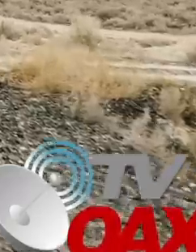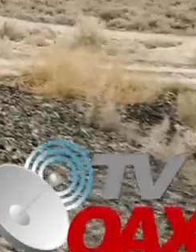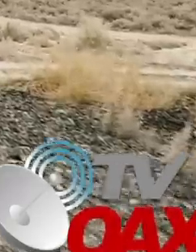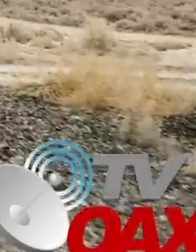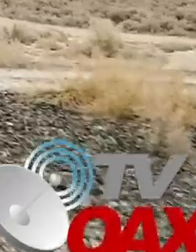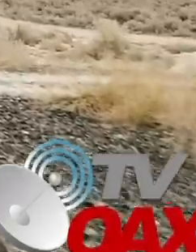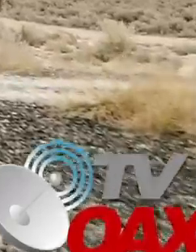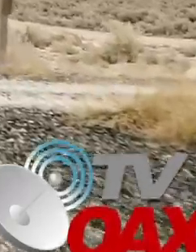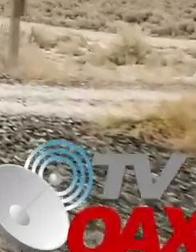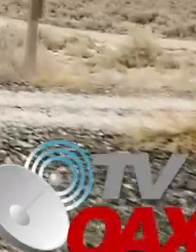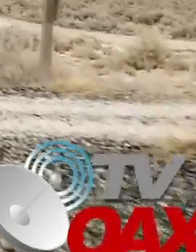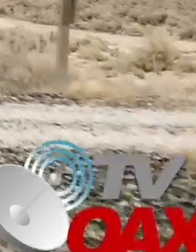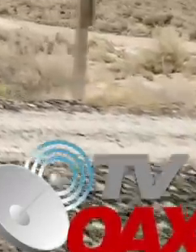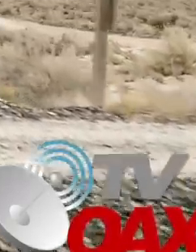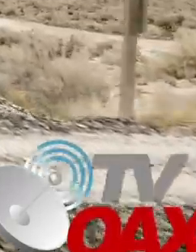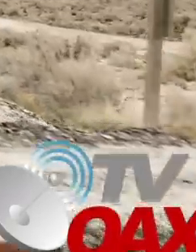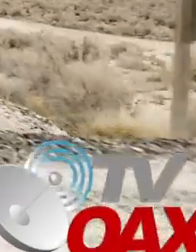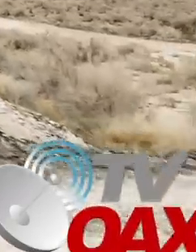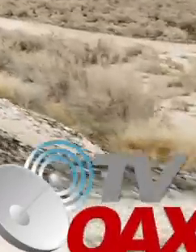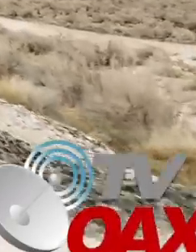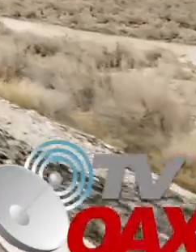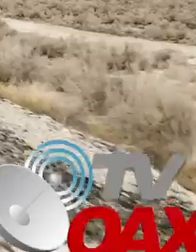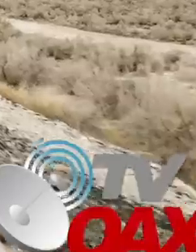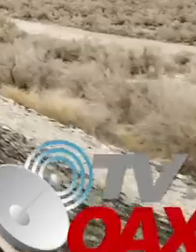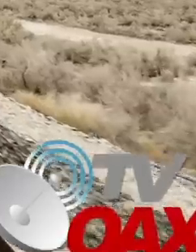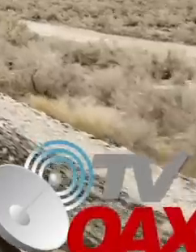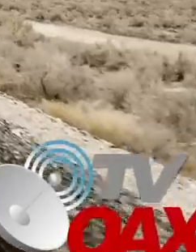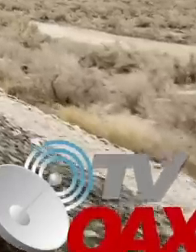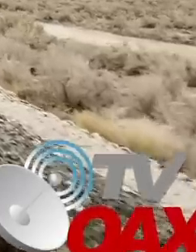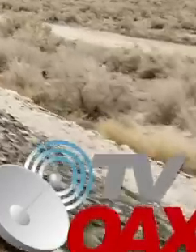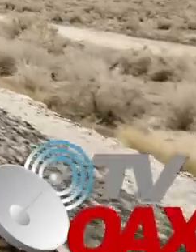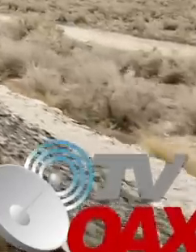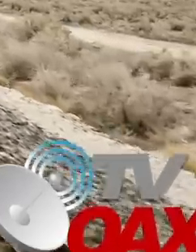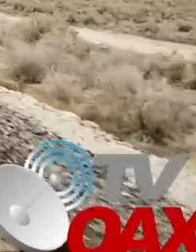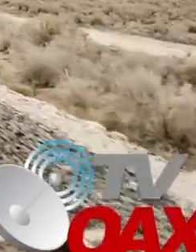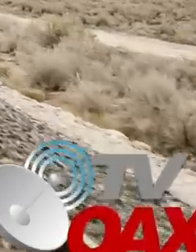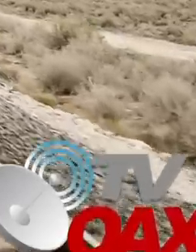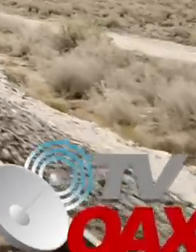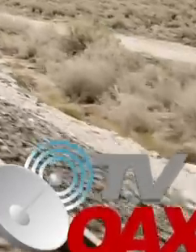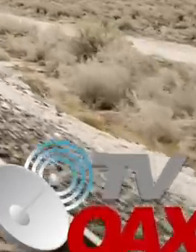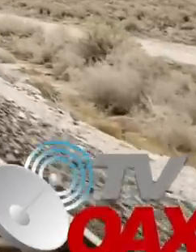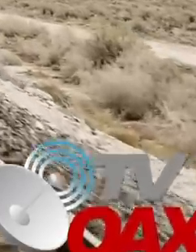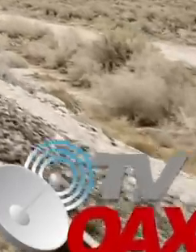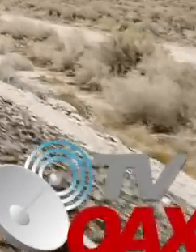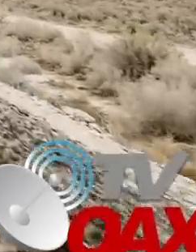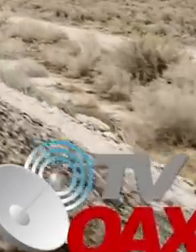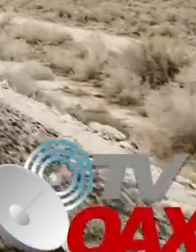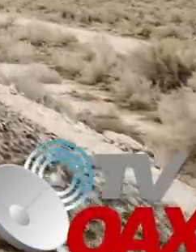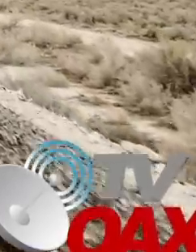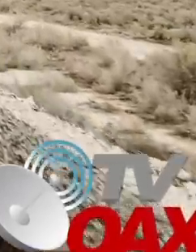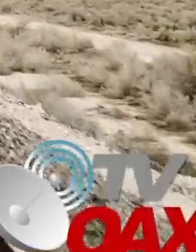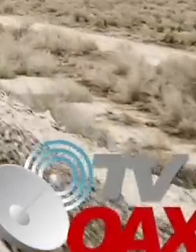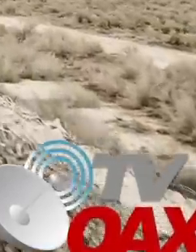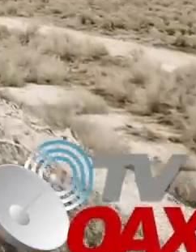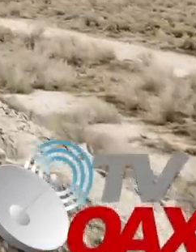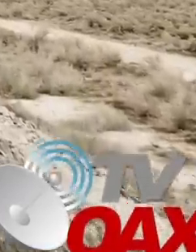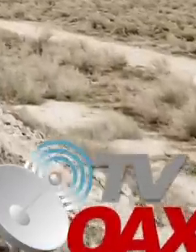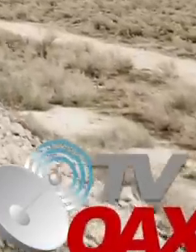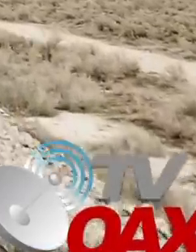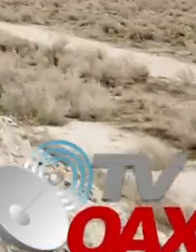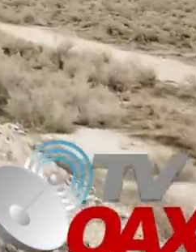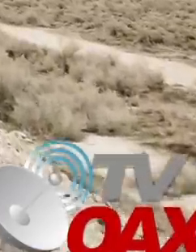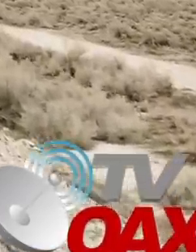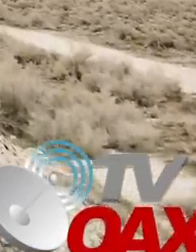Veracruz, propiedad de Grupo México y que forma parte del corredor interoceánico del Istmo de